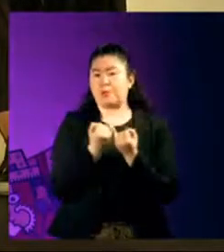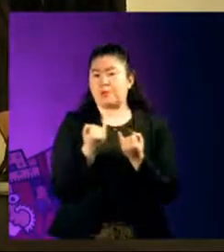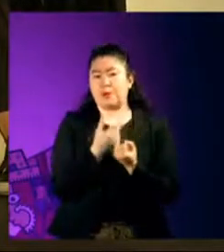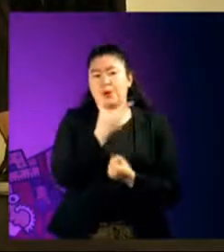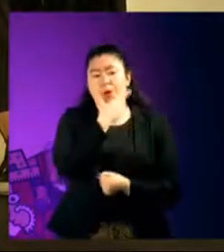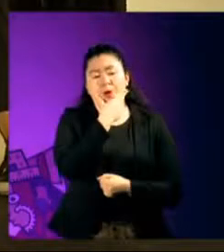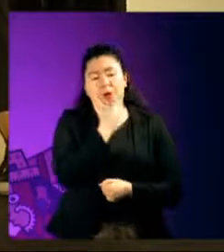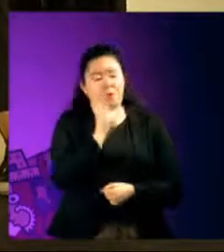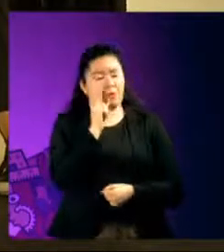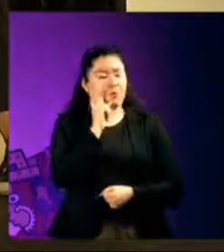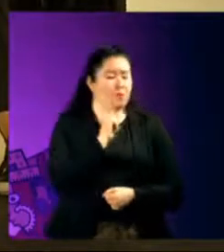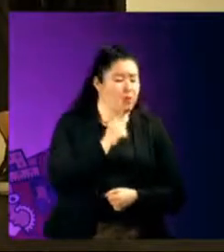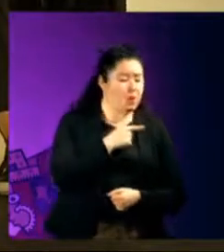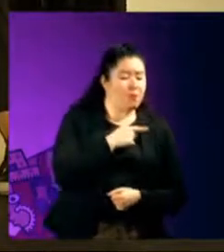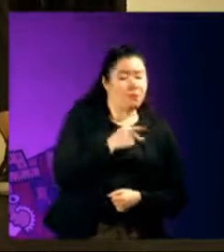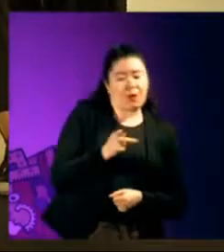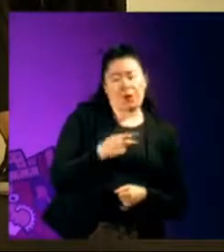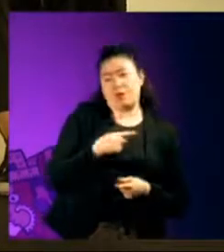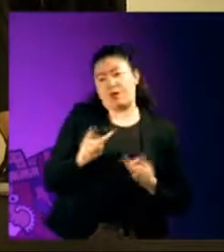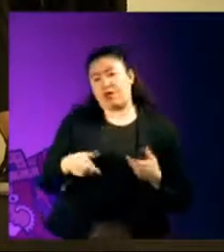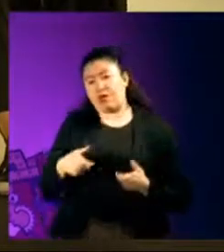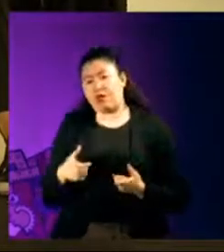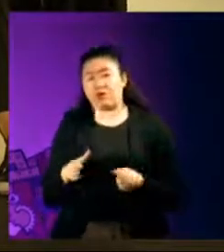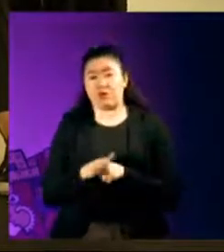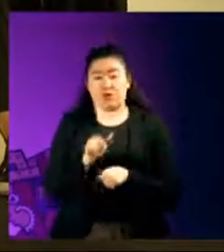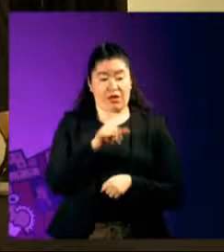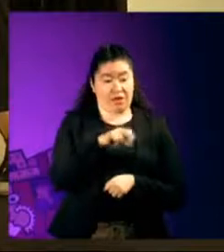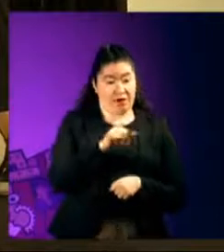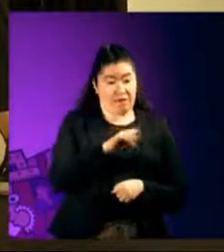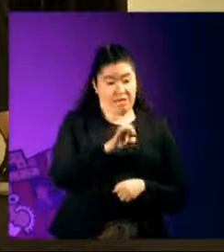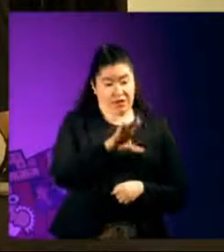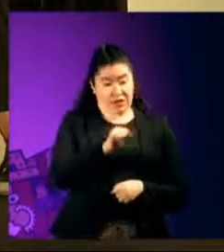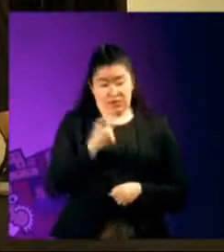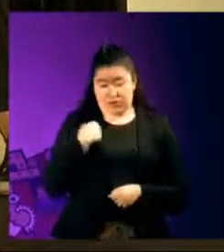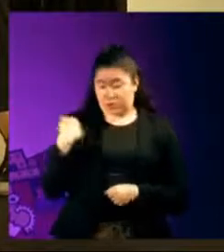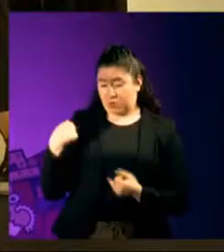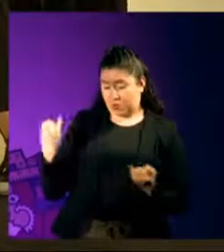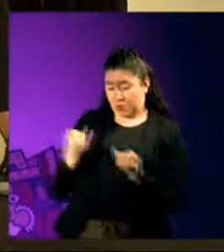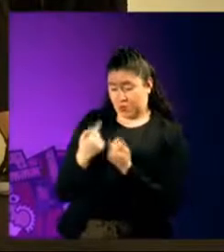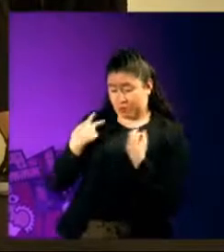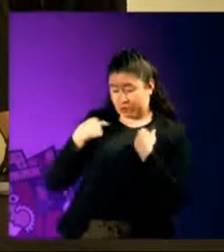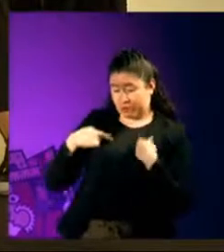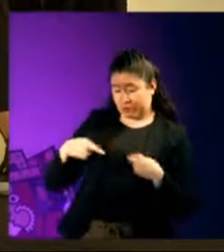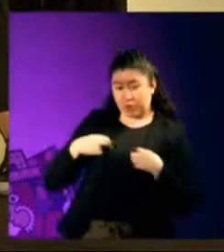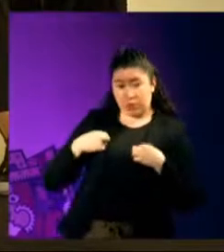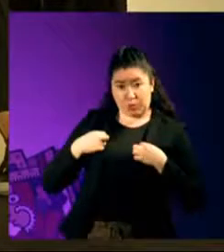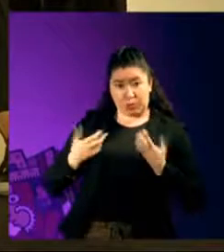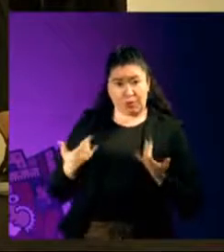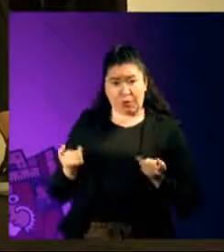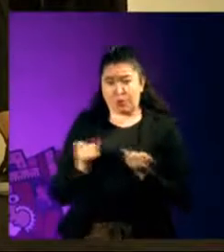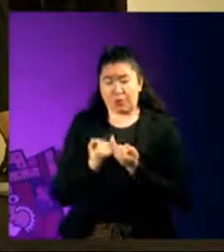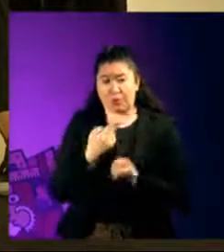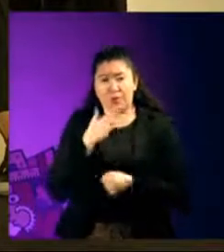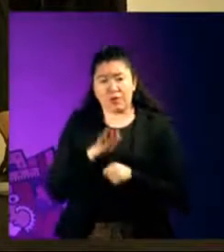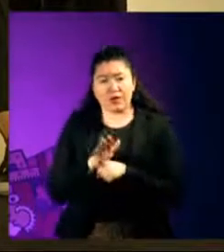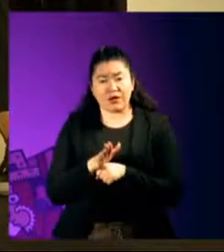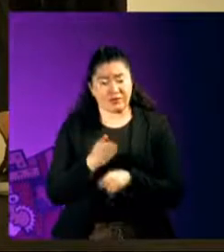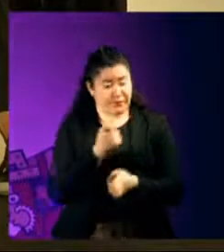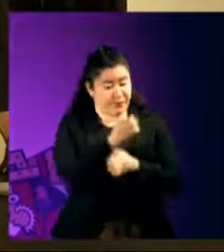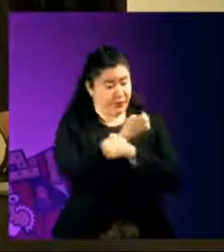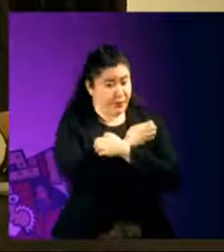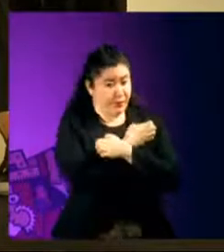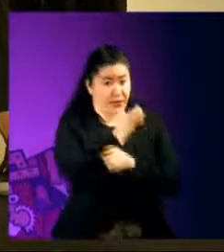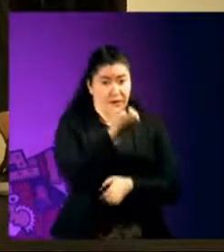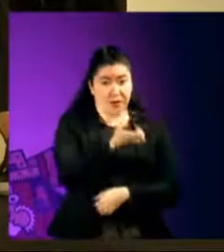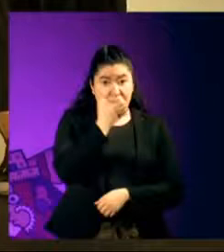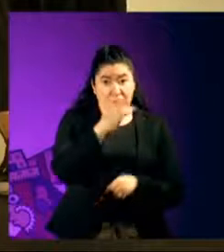vistes como ana francis o te vistes como yo y te educaron en educación pública o